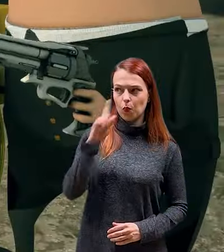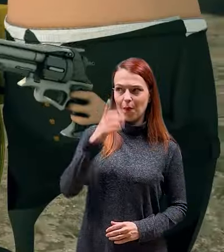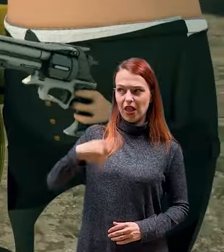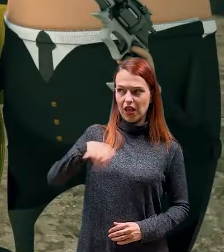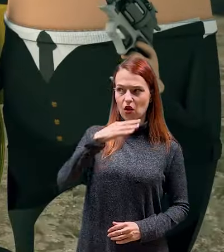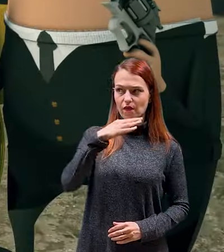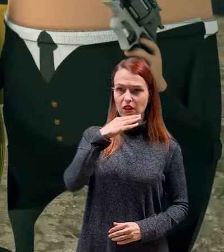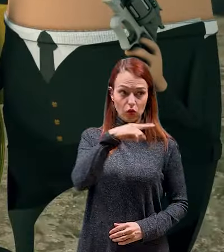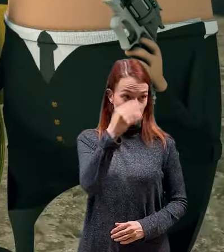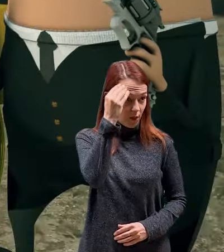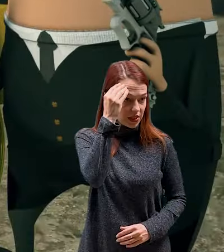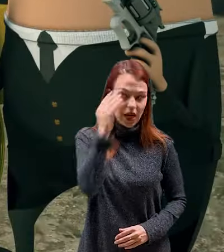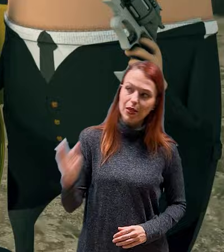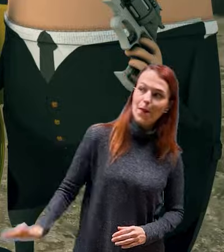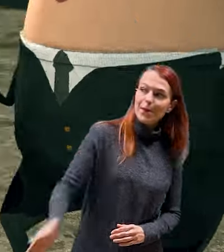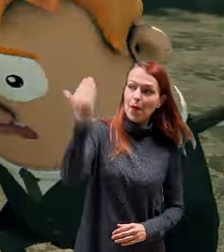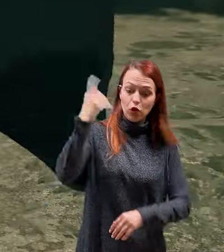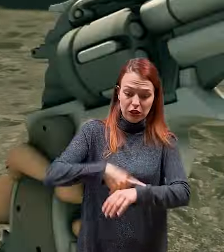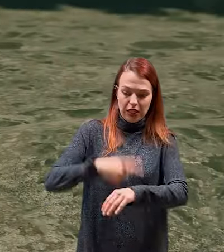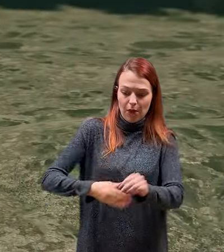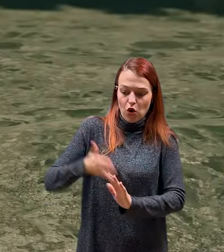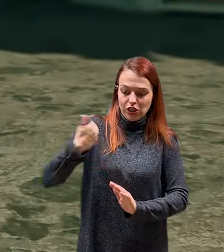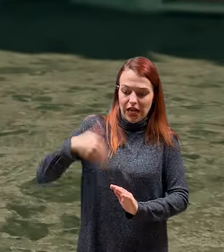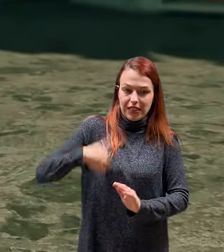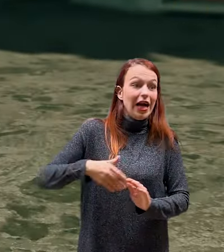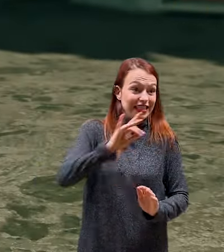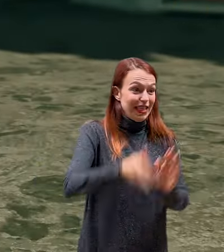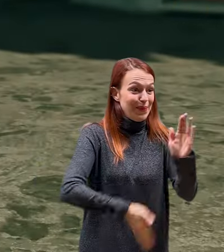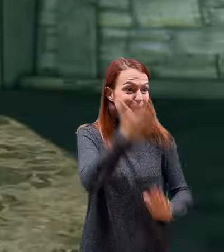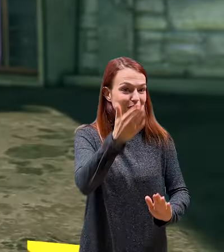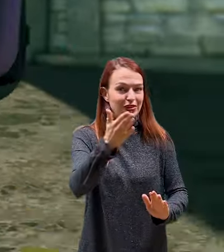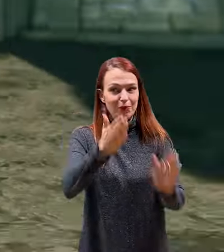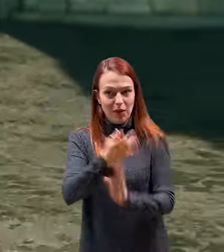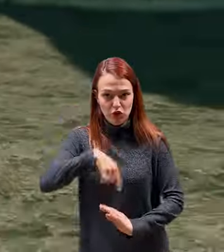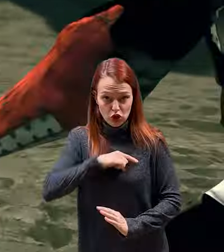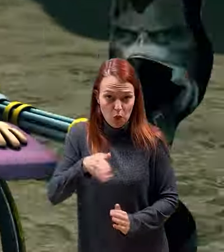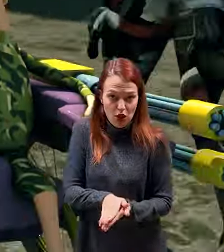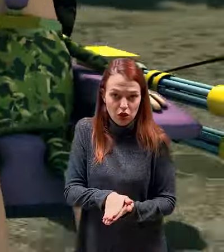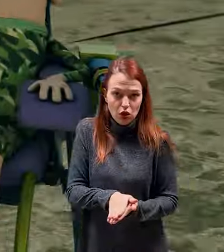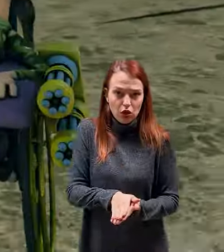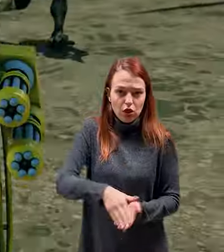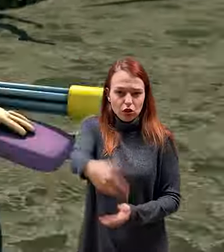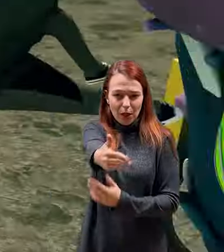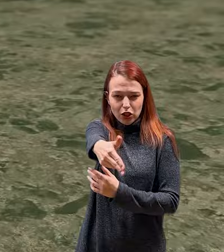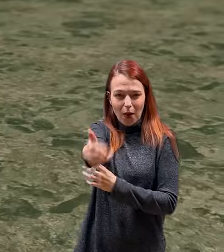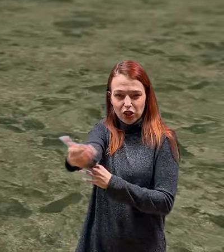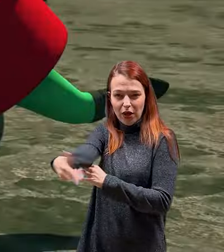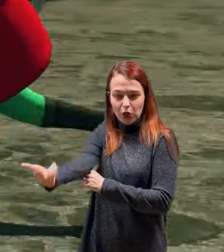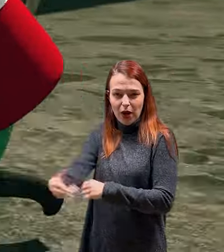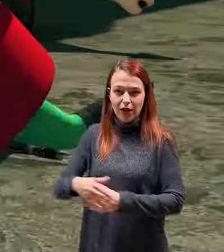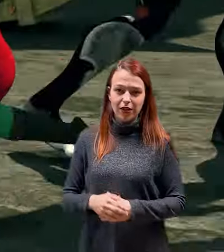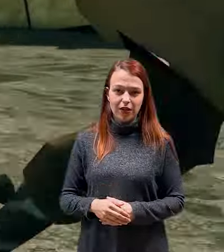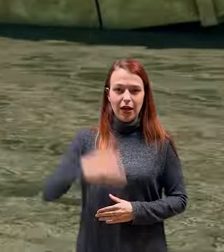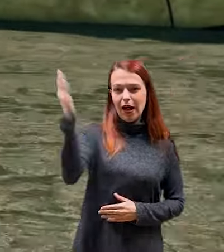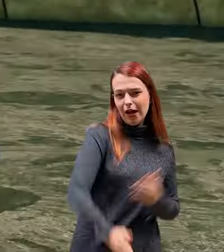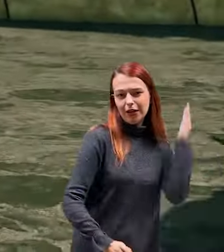están enfadados. ¿Tú crees? ¡Vamos! ¡No hay tiempo que perder! ¡Sí, vamos! ¡A morir! ¡Madre mía! ¡Toma, toma, toma! ¡Madre mía!